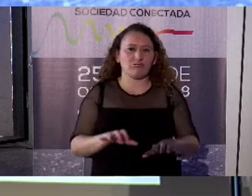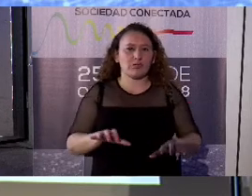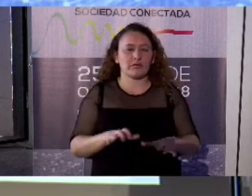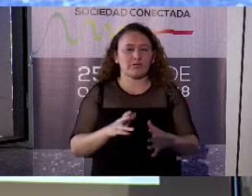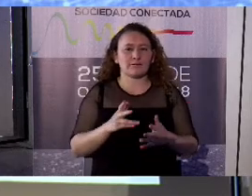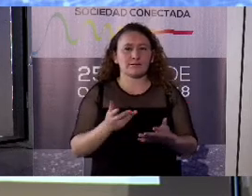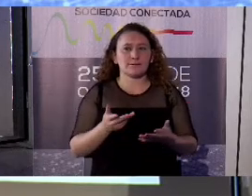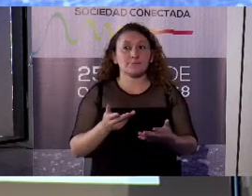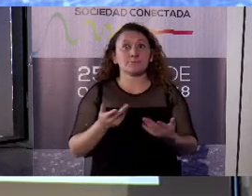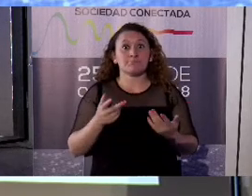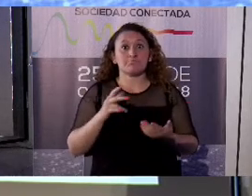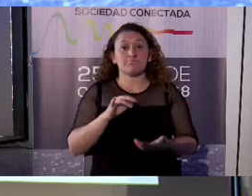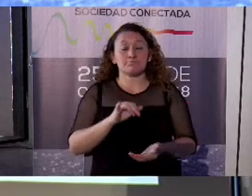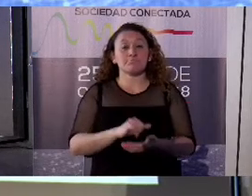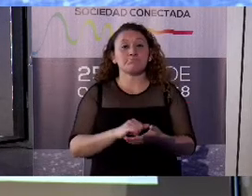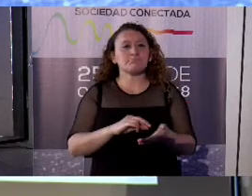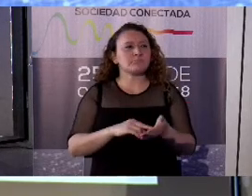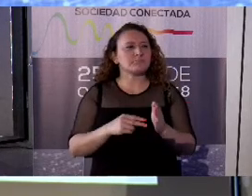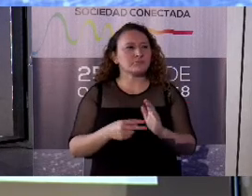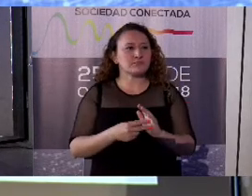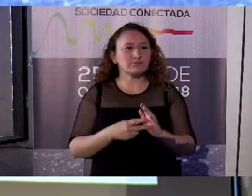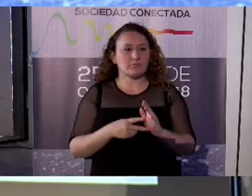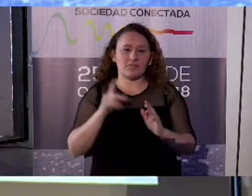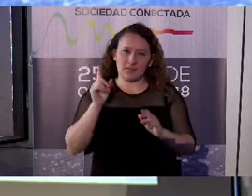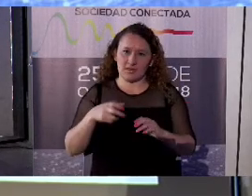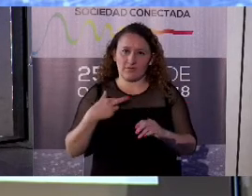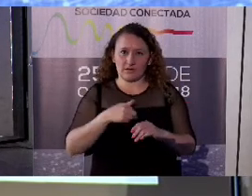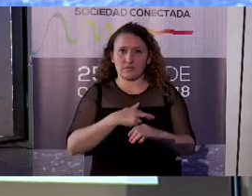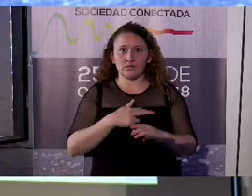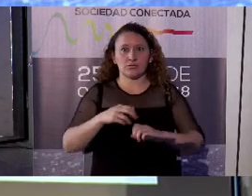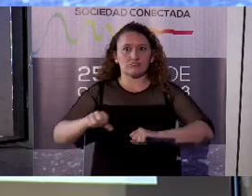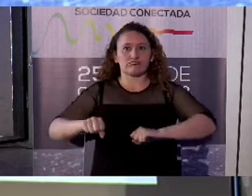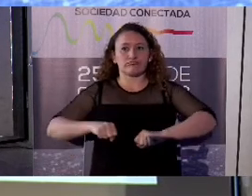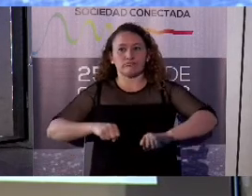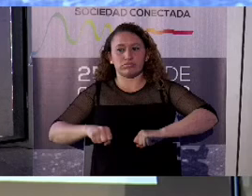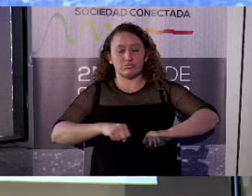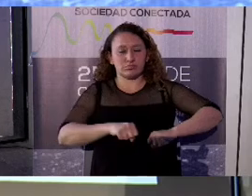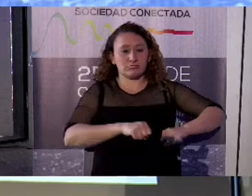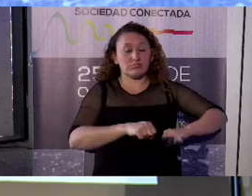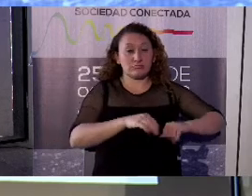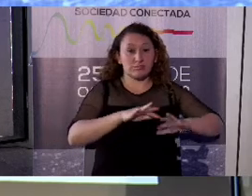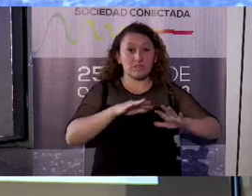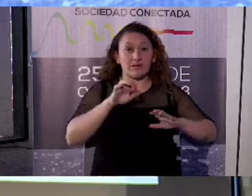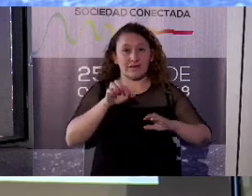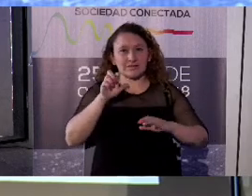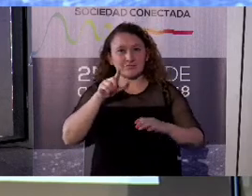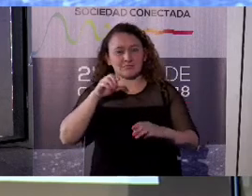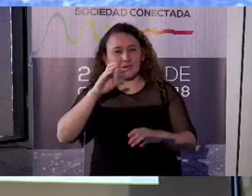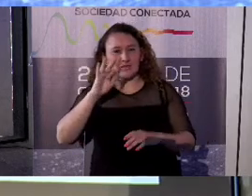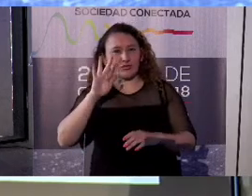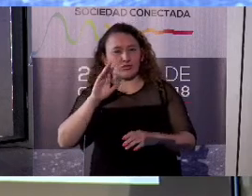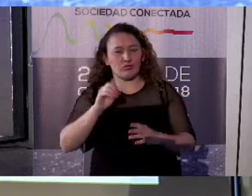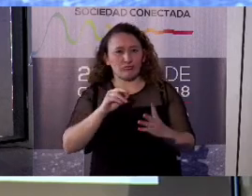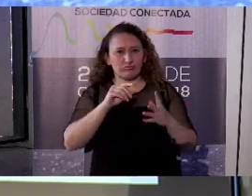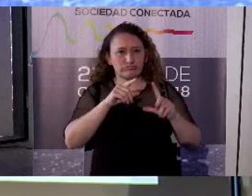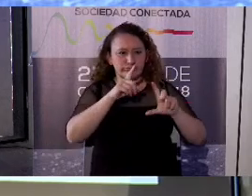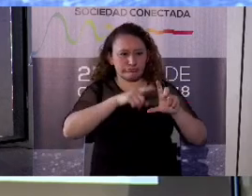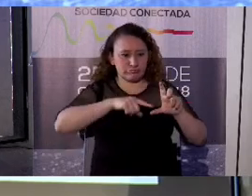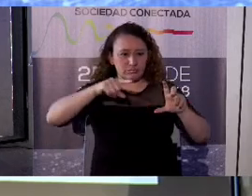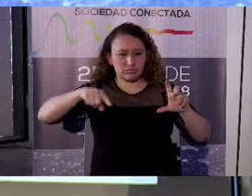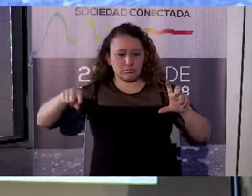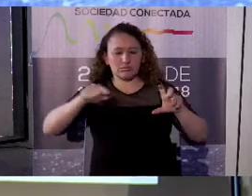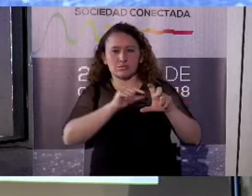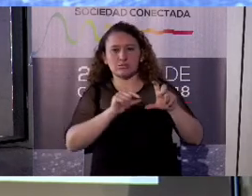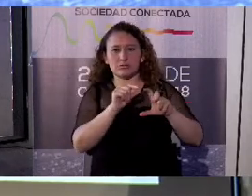decir que nosotros deberíamos de preocuparnos por la gestión del espectro desde la perspectiva de la necesidad que van a tener